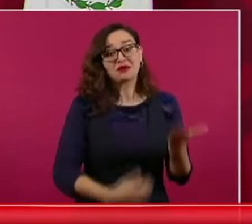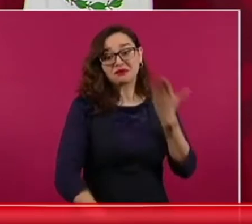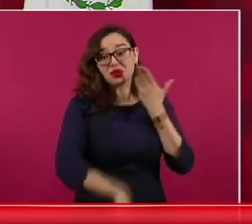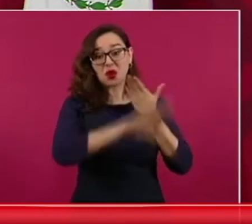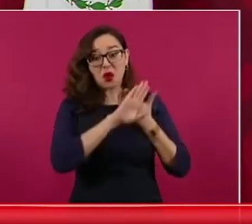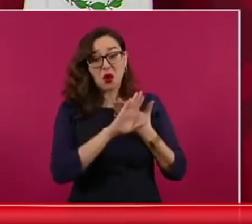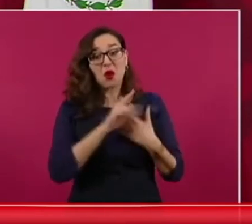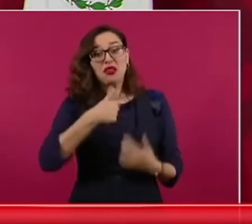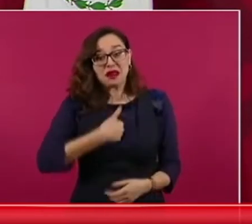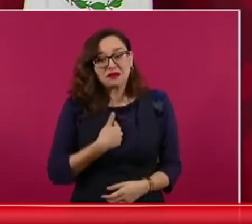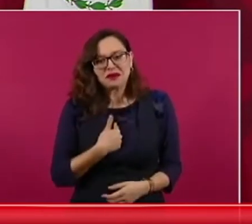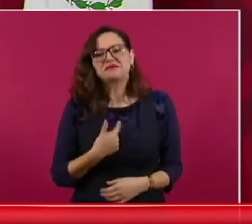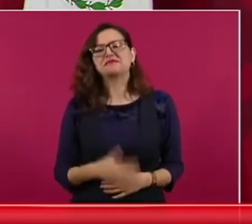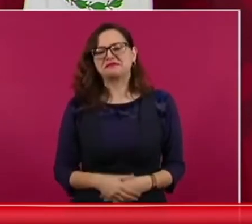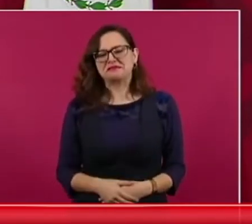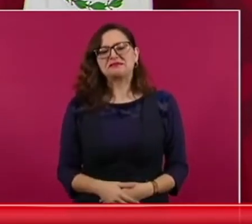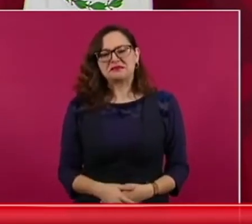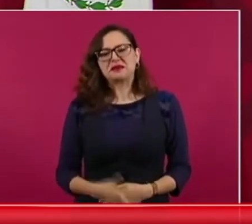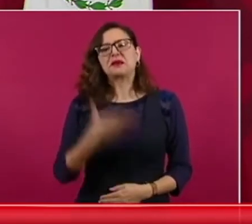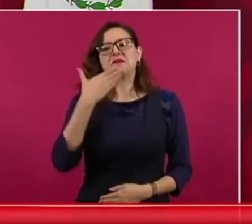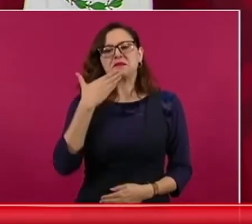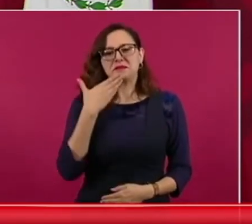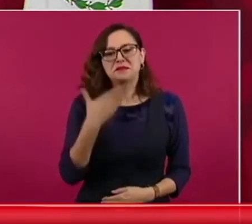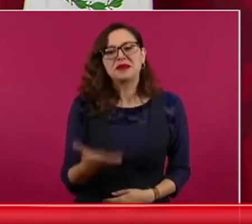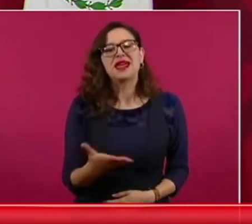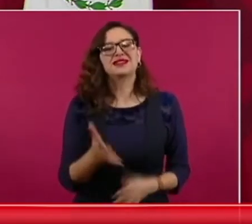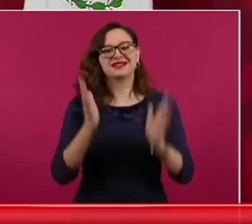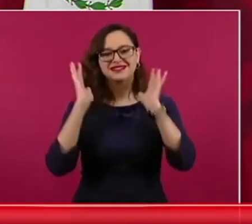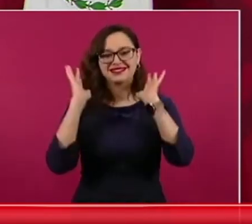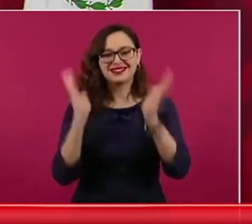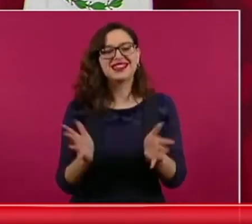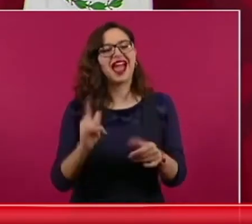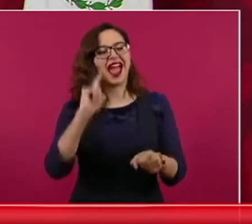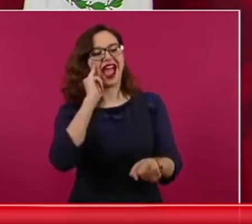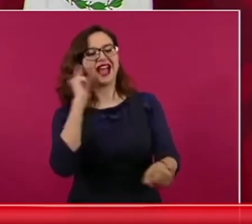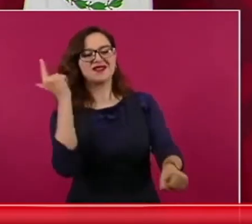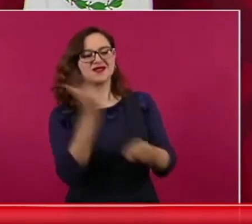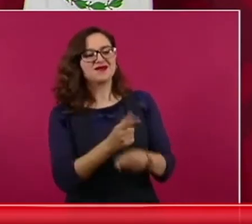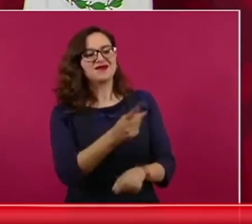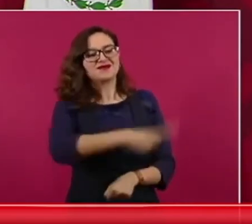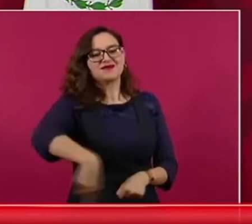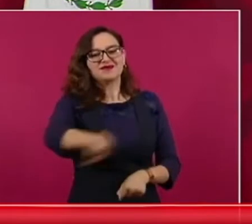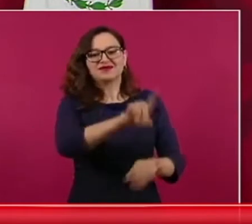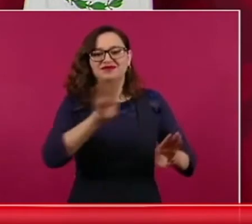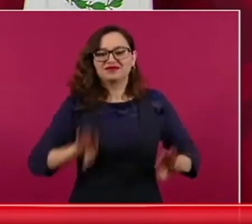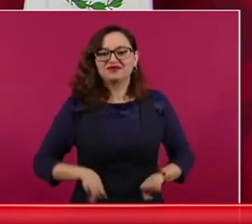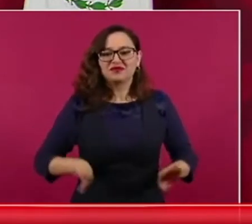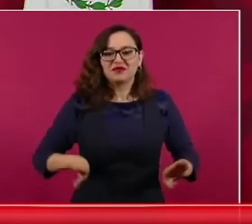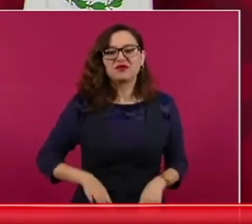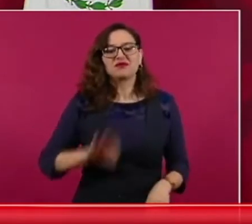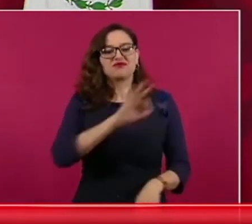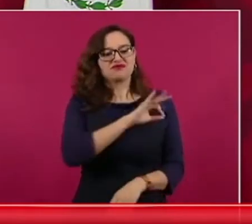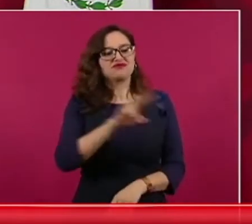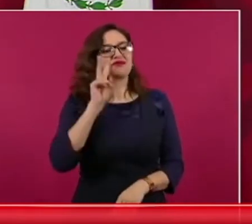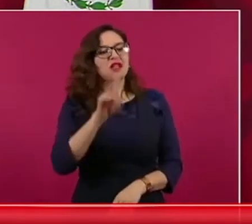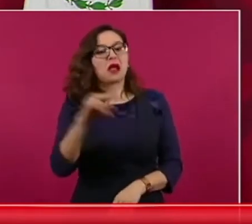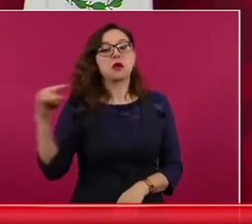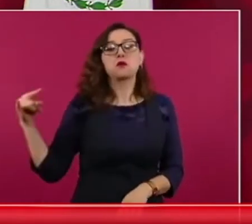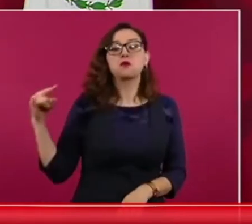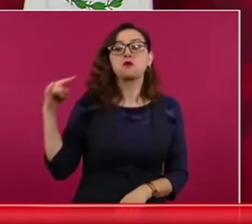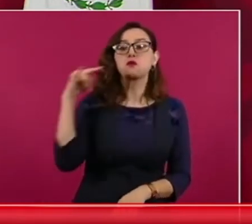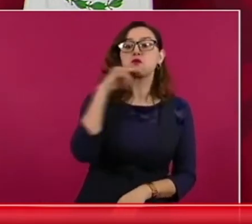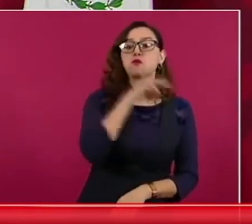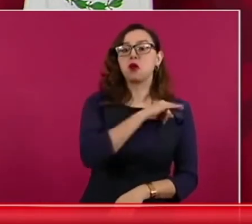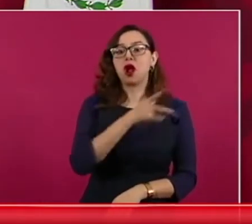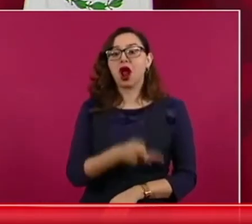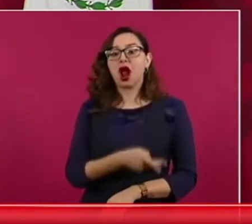Hacía falta conocer a fondo a los santurrones, a los intolerantes, a los que hipócritamente hablaban